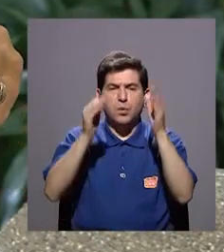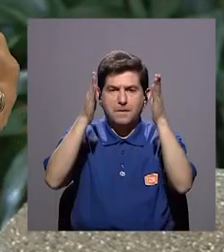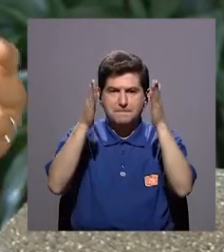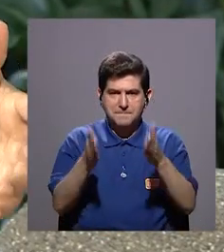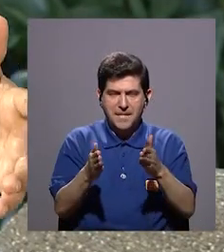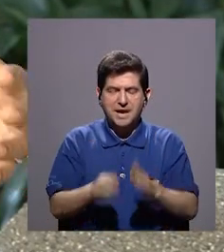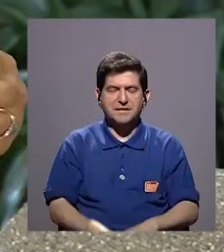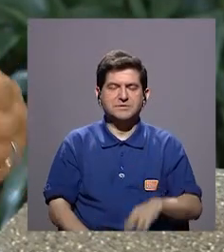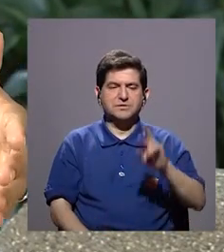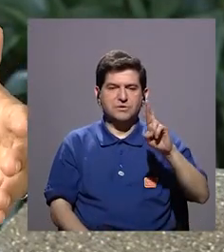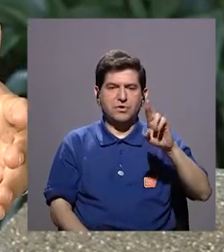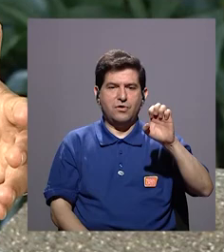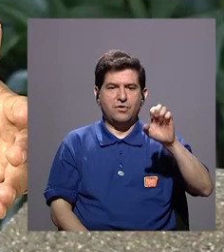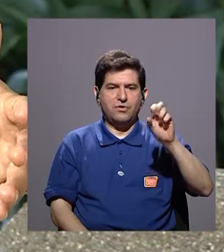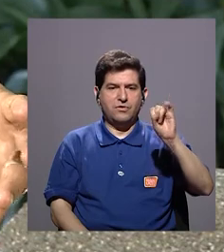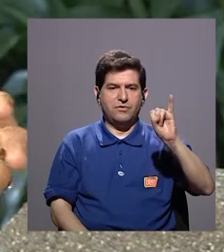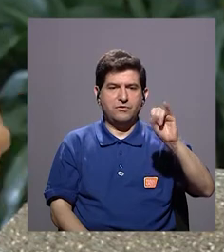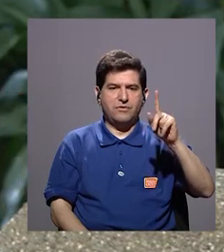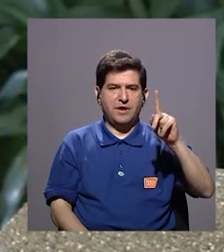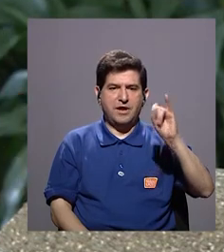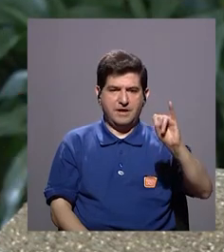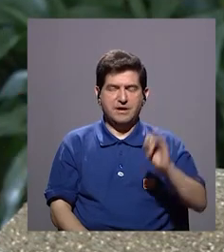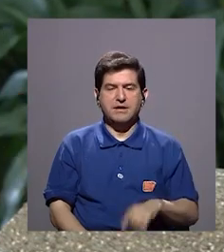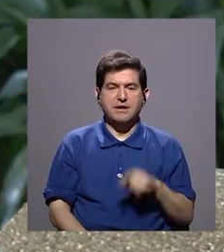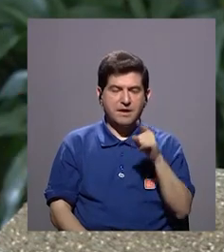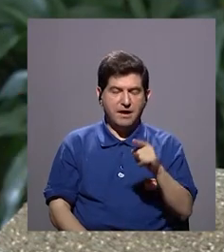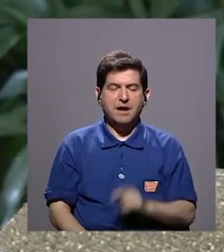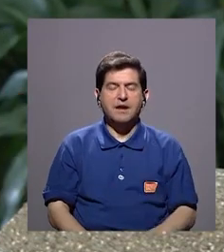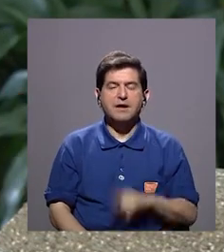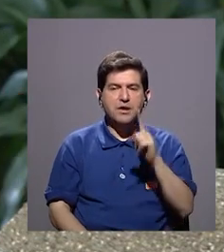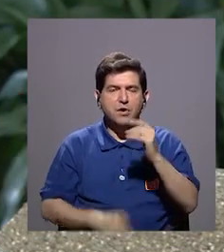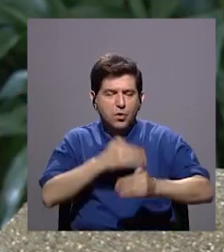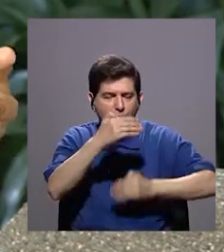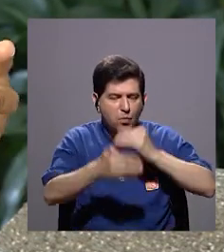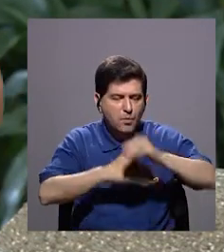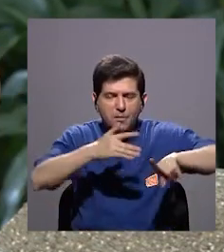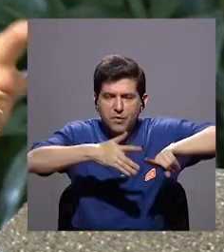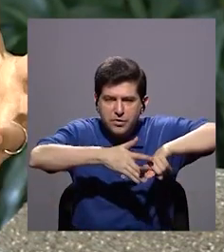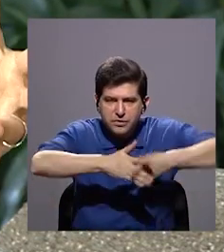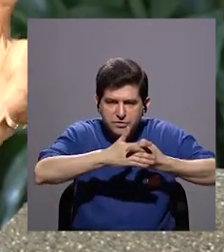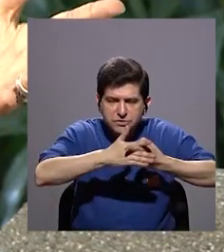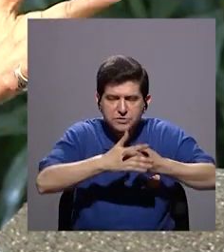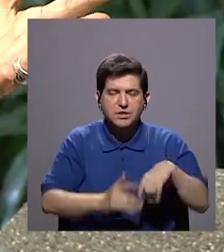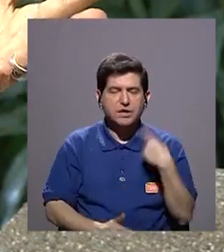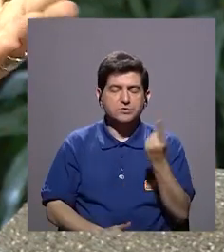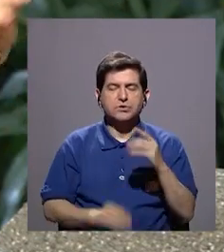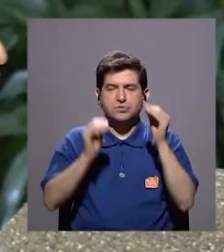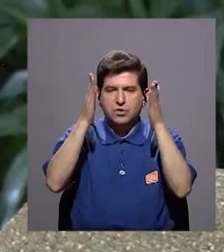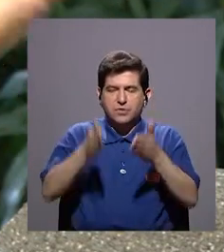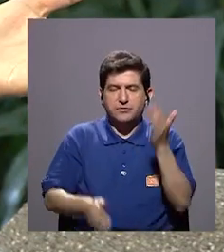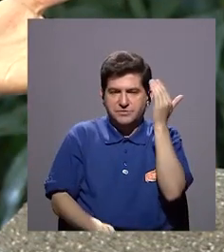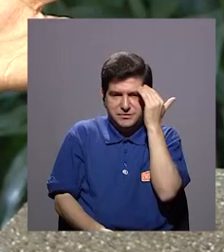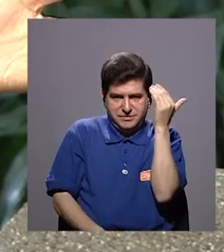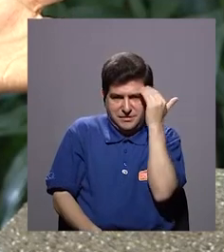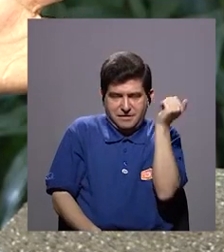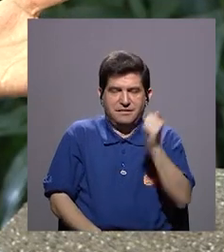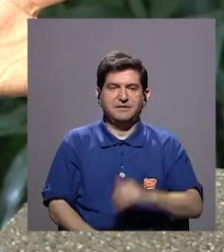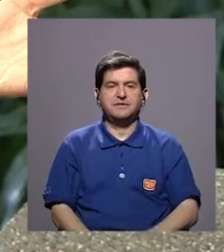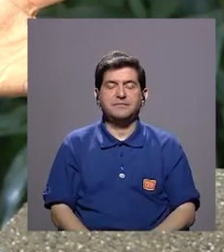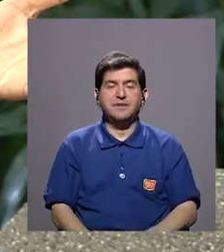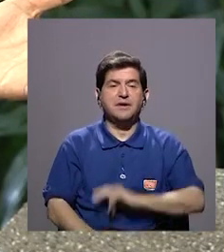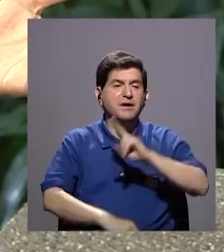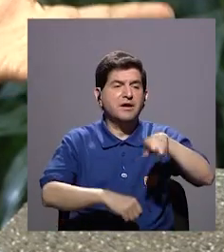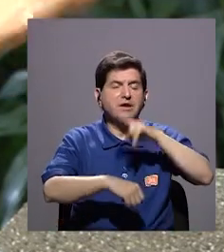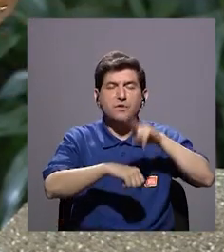hacerlo solo un maestro o una maestra de Reiki, porque te va a hacer un ritual, una iniciación, que solo el maestro o la maestra sabe cómo